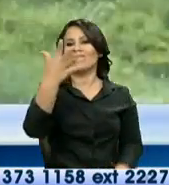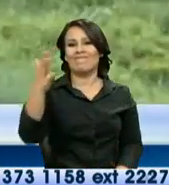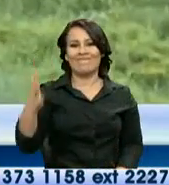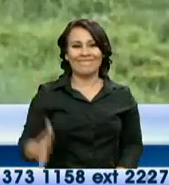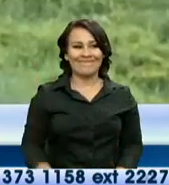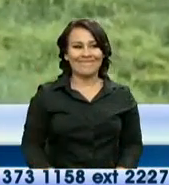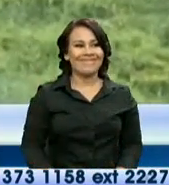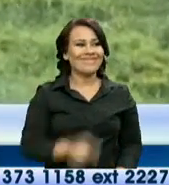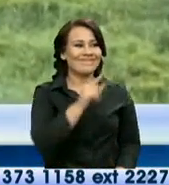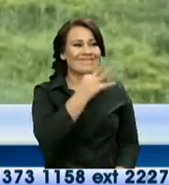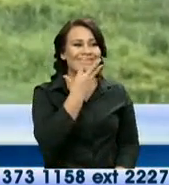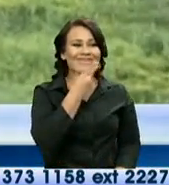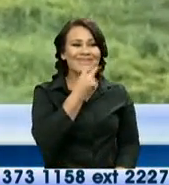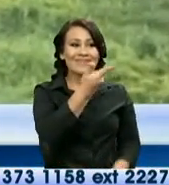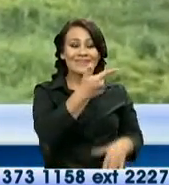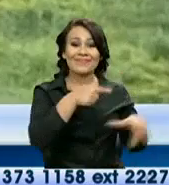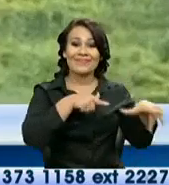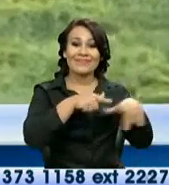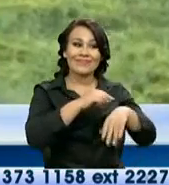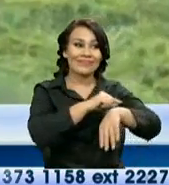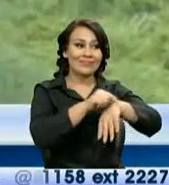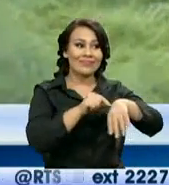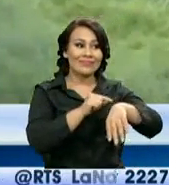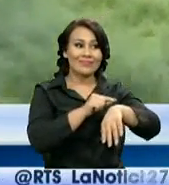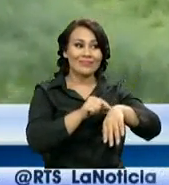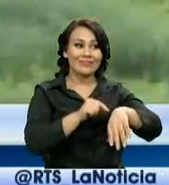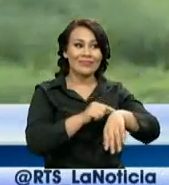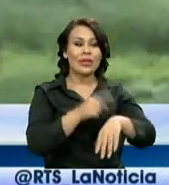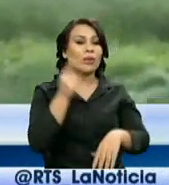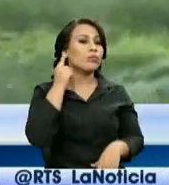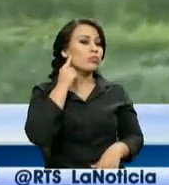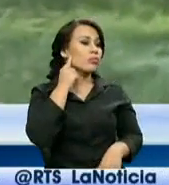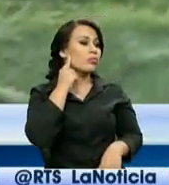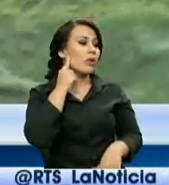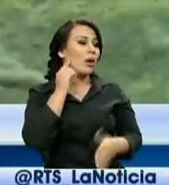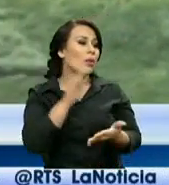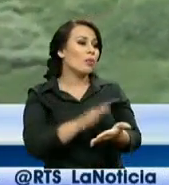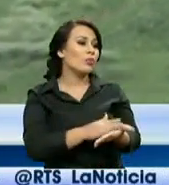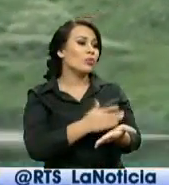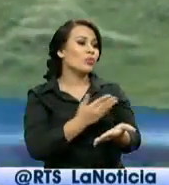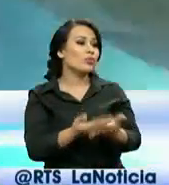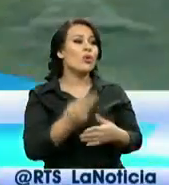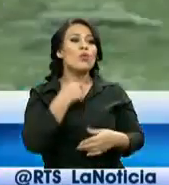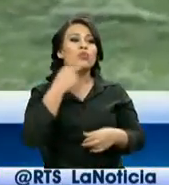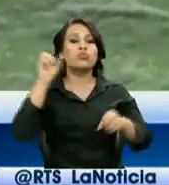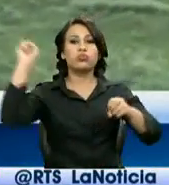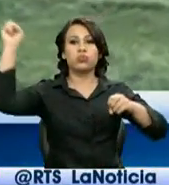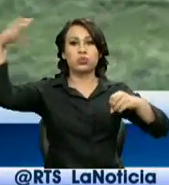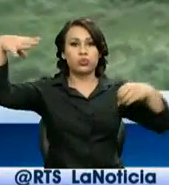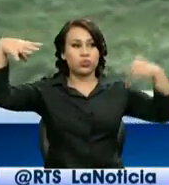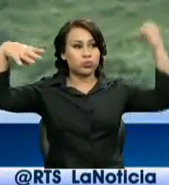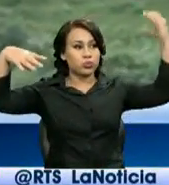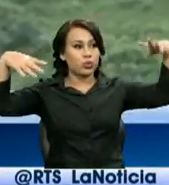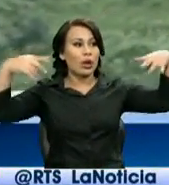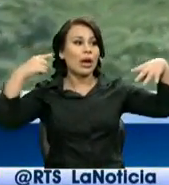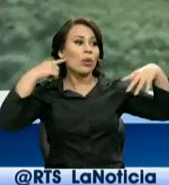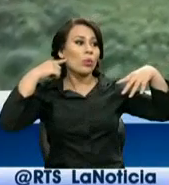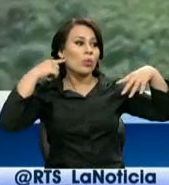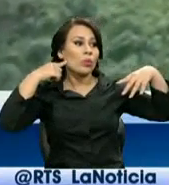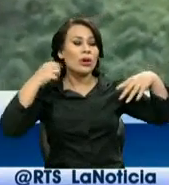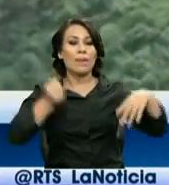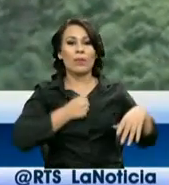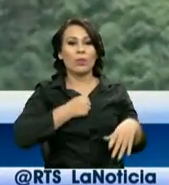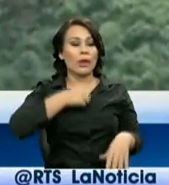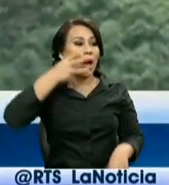Este atractivo turístico también posee un sistema de reproducción musical con salida de altavoces que permite escuchar melodías